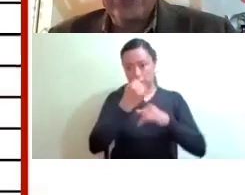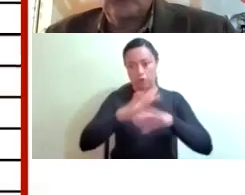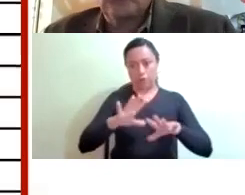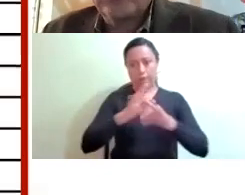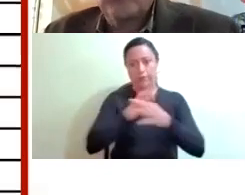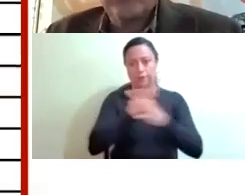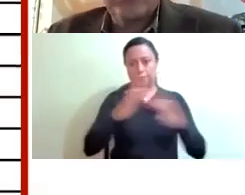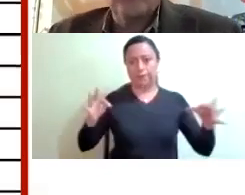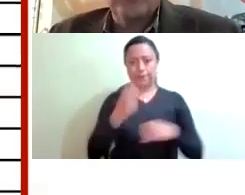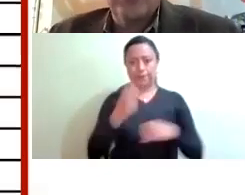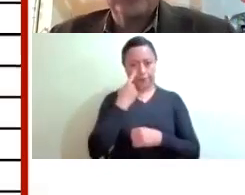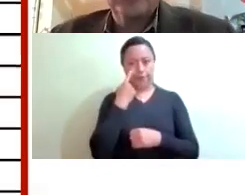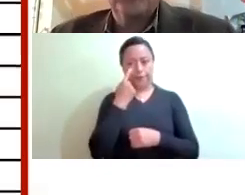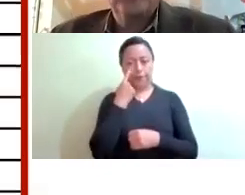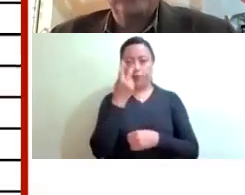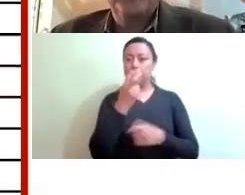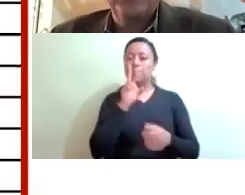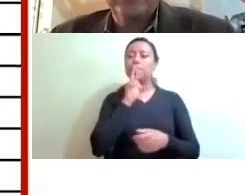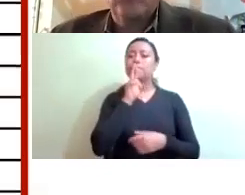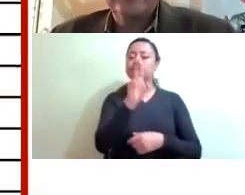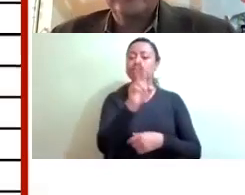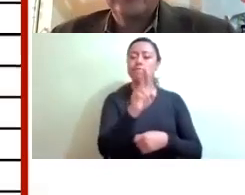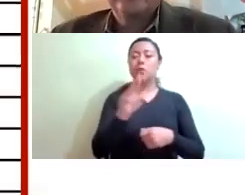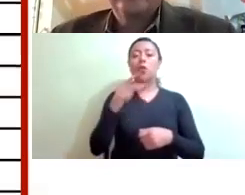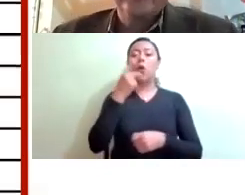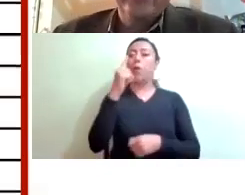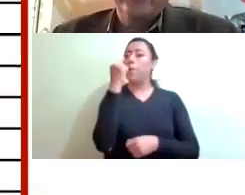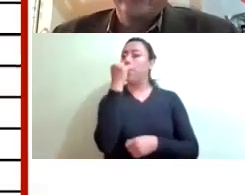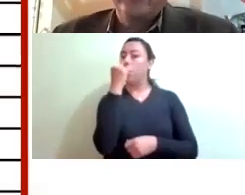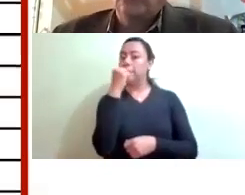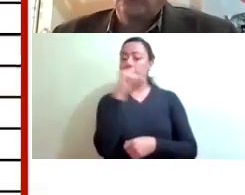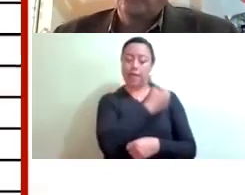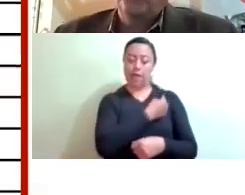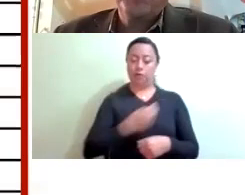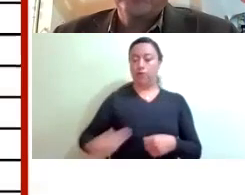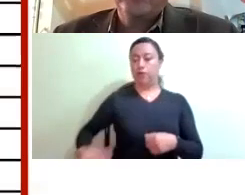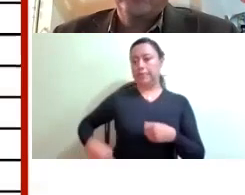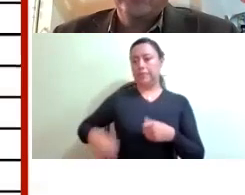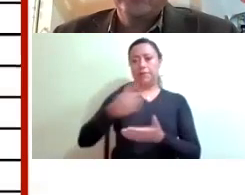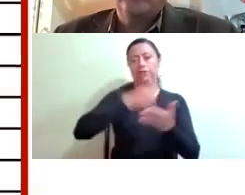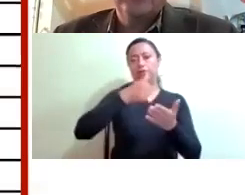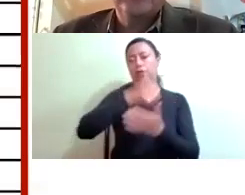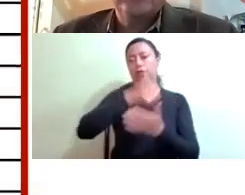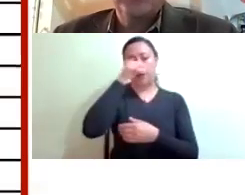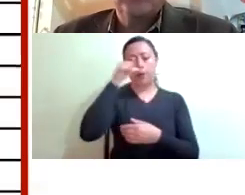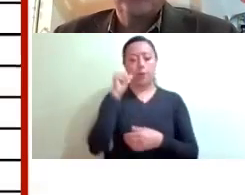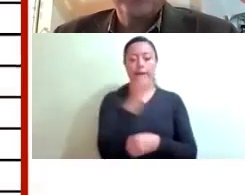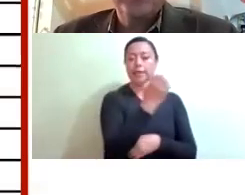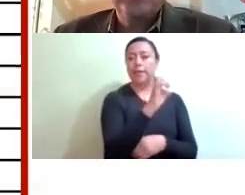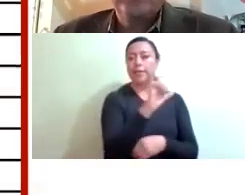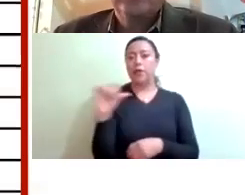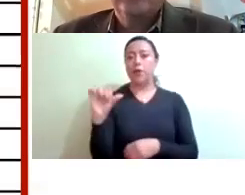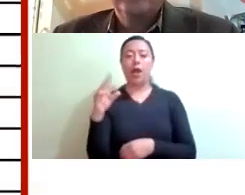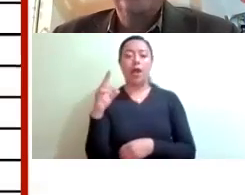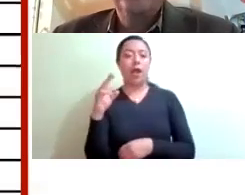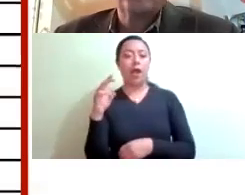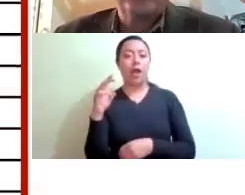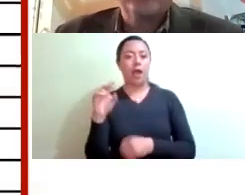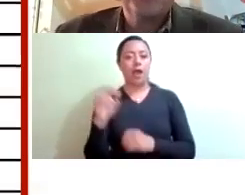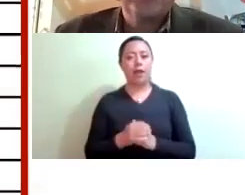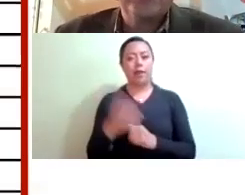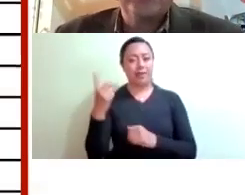Miren, estos son los resultados de la Policía Municipal de Juárez en todo 2020, de enero a diciembre de 2020. Y